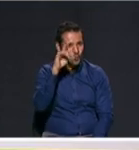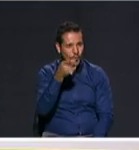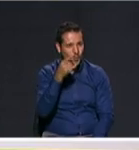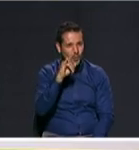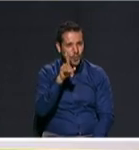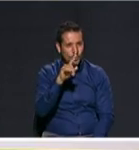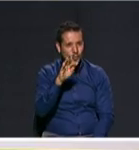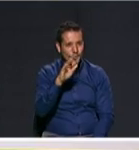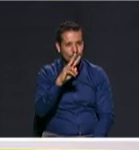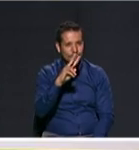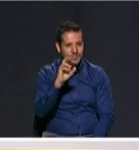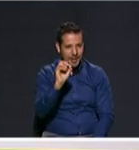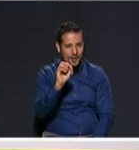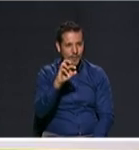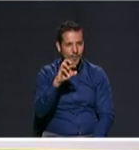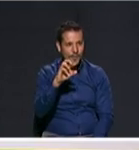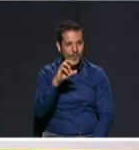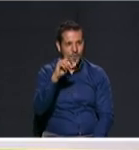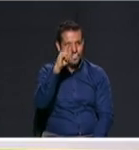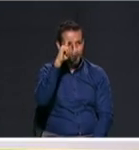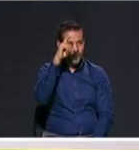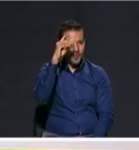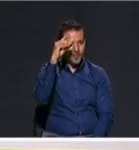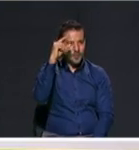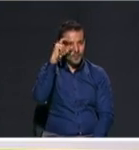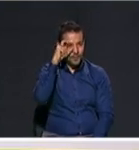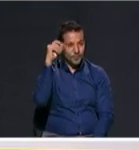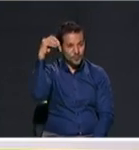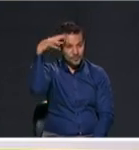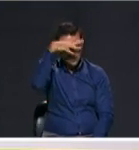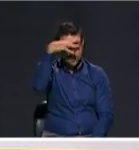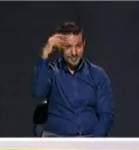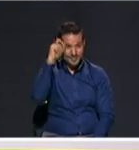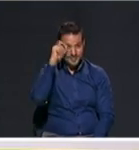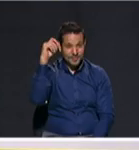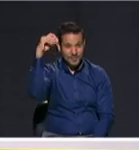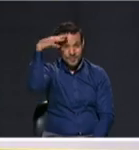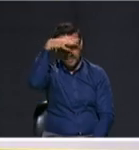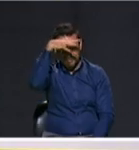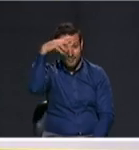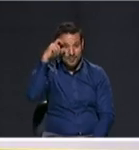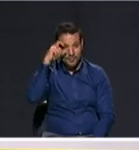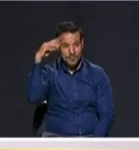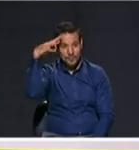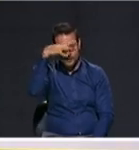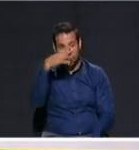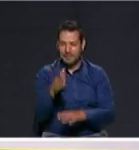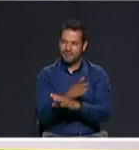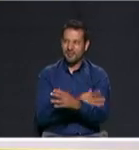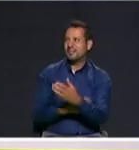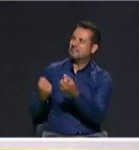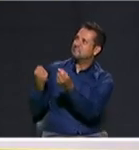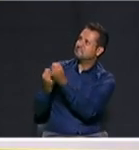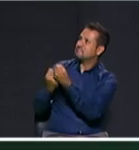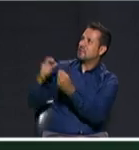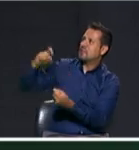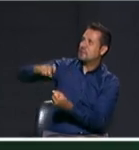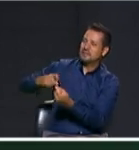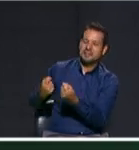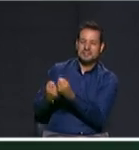salió a responderle ya decirle que no necesitaba ese tipo de respaldos pero eso fue digamos también